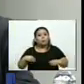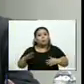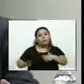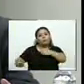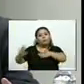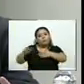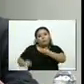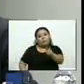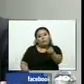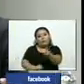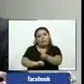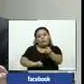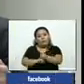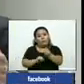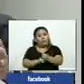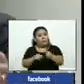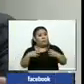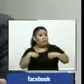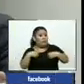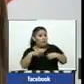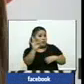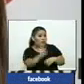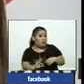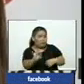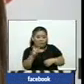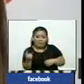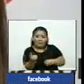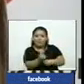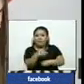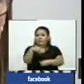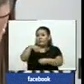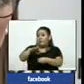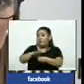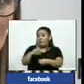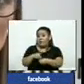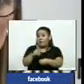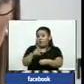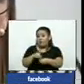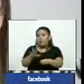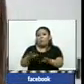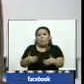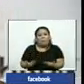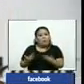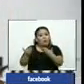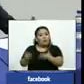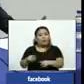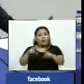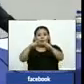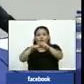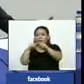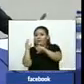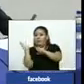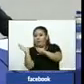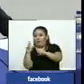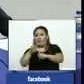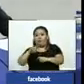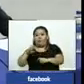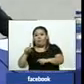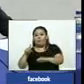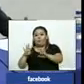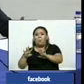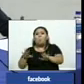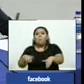de contribuir a mejorar la calidad de vida de las personas con discapacidad al apoyar la Teletón 2019, para que